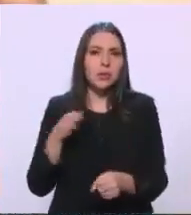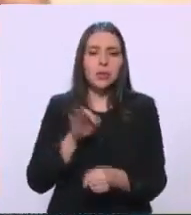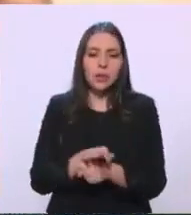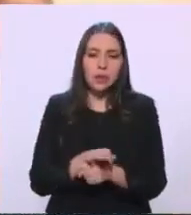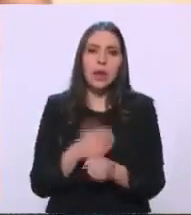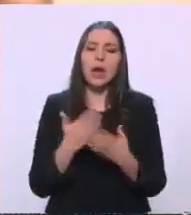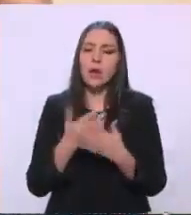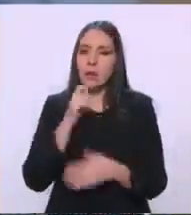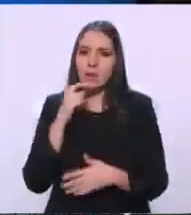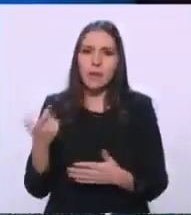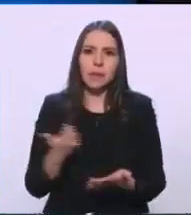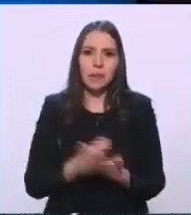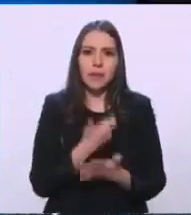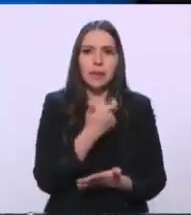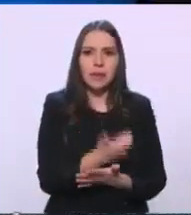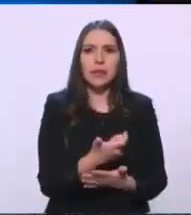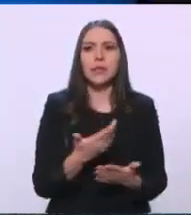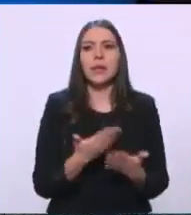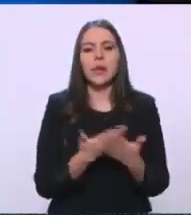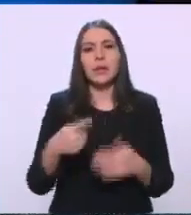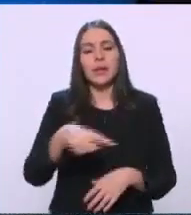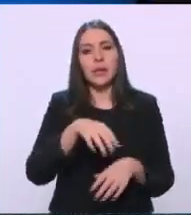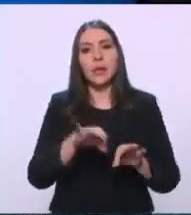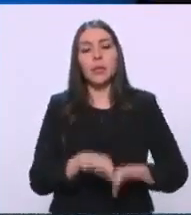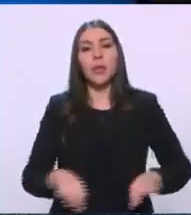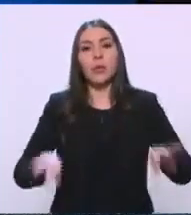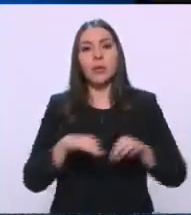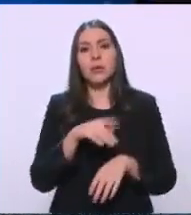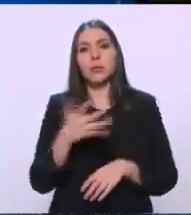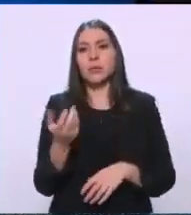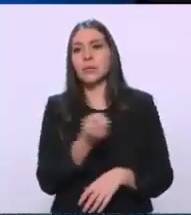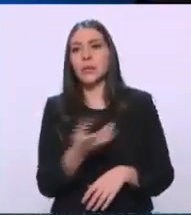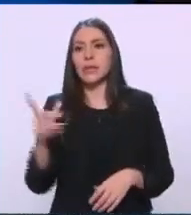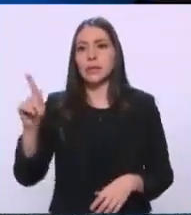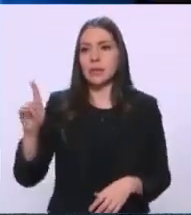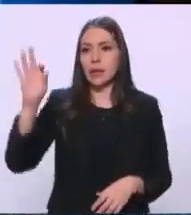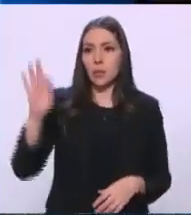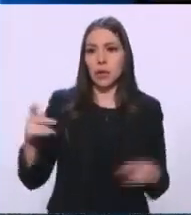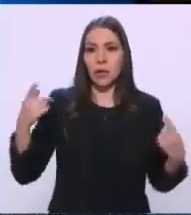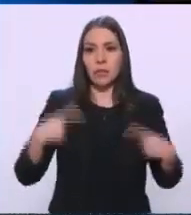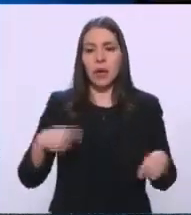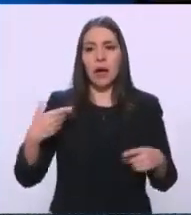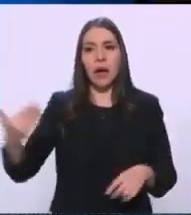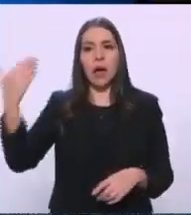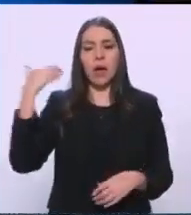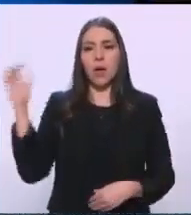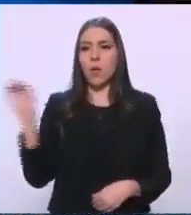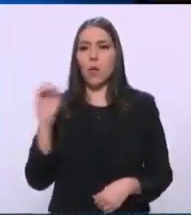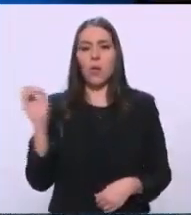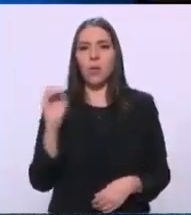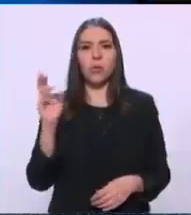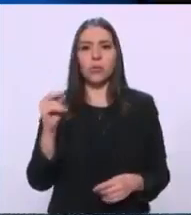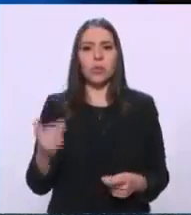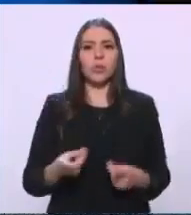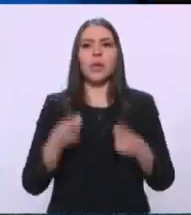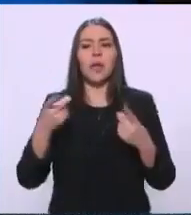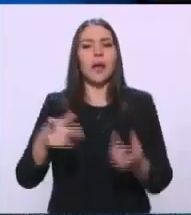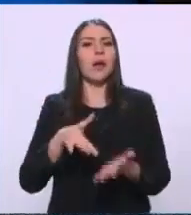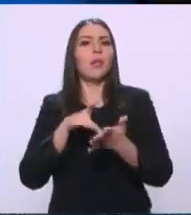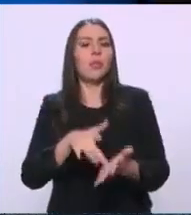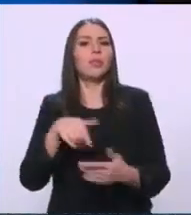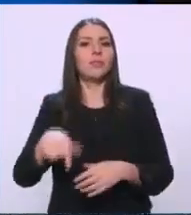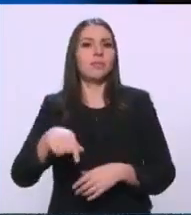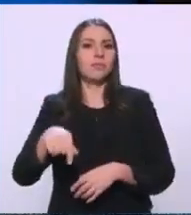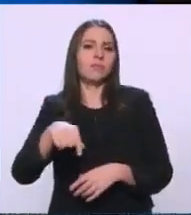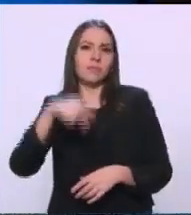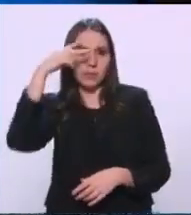patria, a esta parte que eran 70% de la población que estaba excluida, que no era parte del país, que no estaban